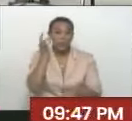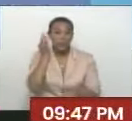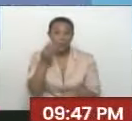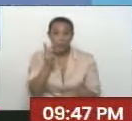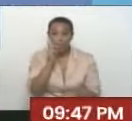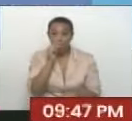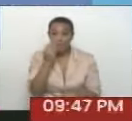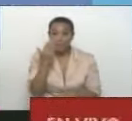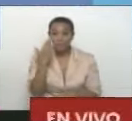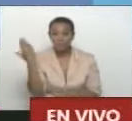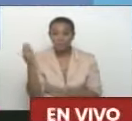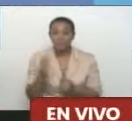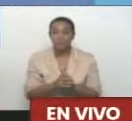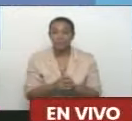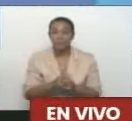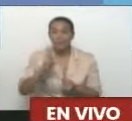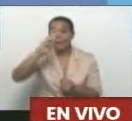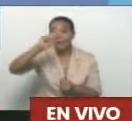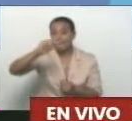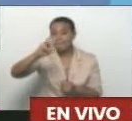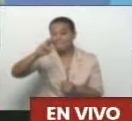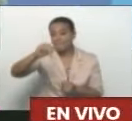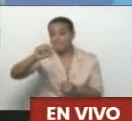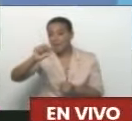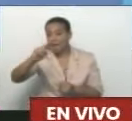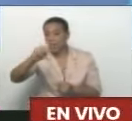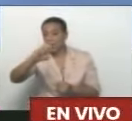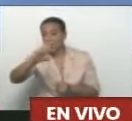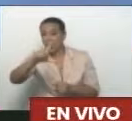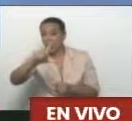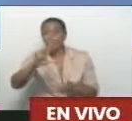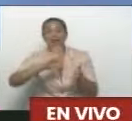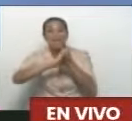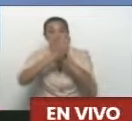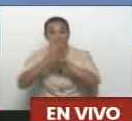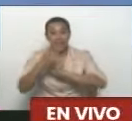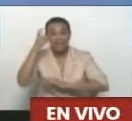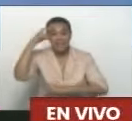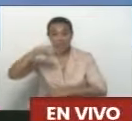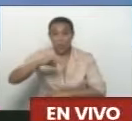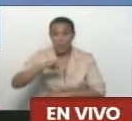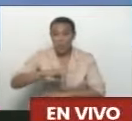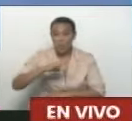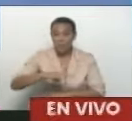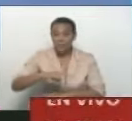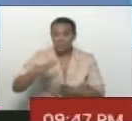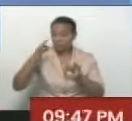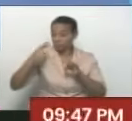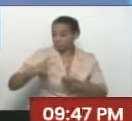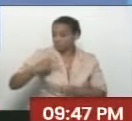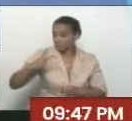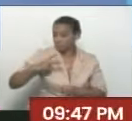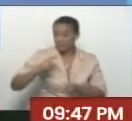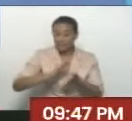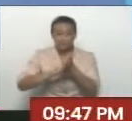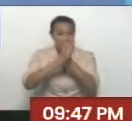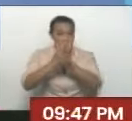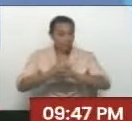Correcto, correcto, Manuel Moreno. Y para cerrar este programa por lo alto,